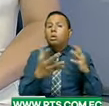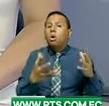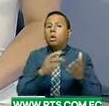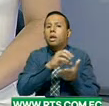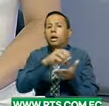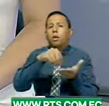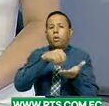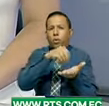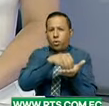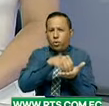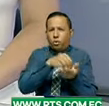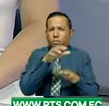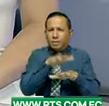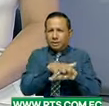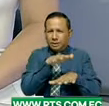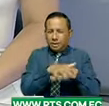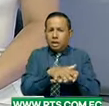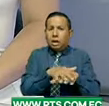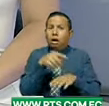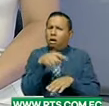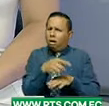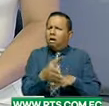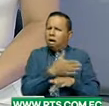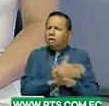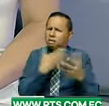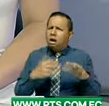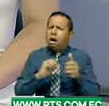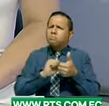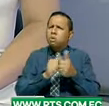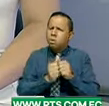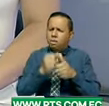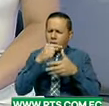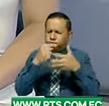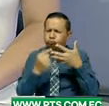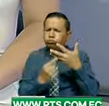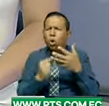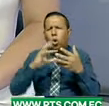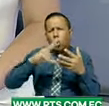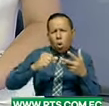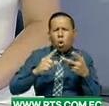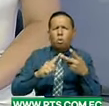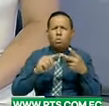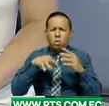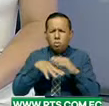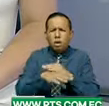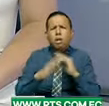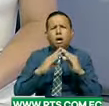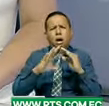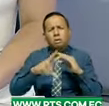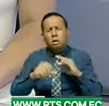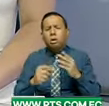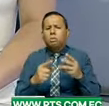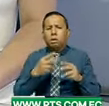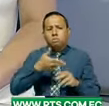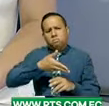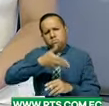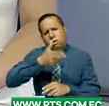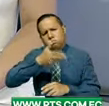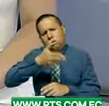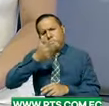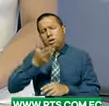Oro. La víctima, quien registraba antecedentes por robo y violación a la propiedad privada, recibió varios